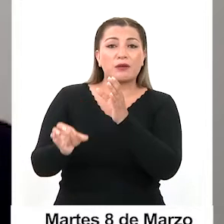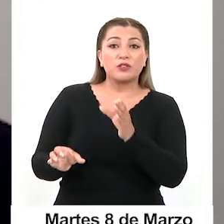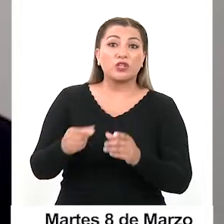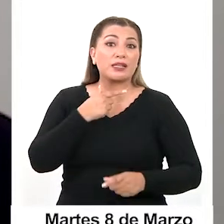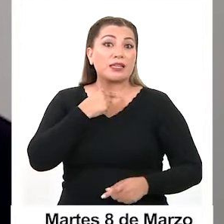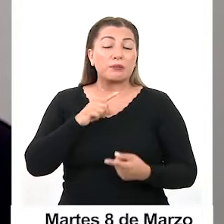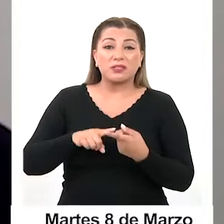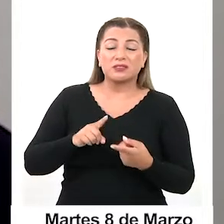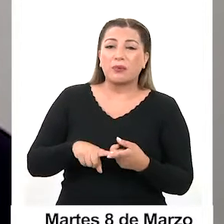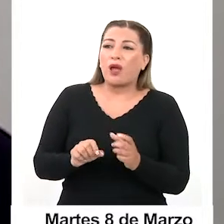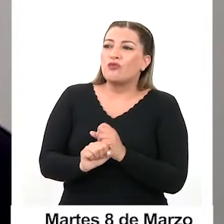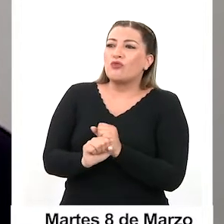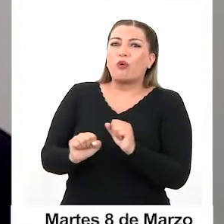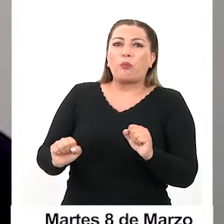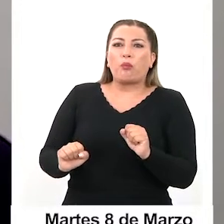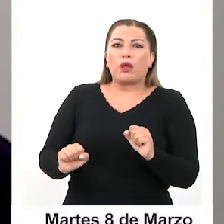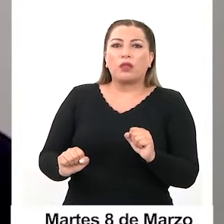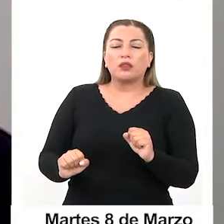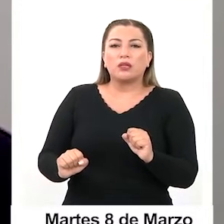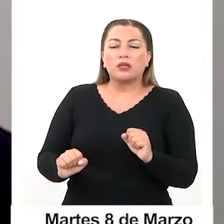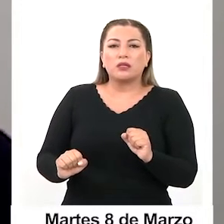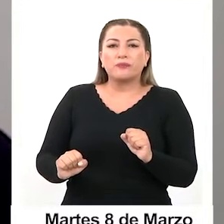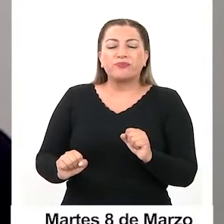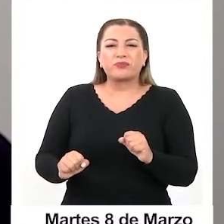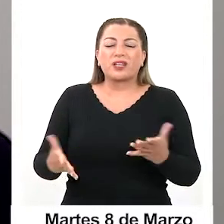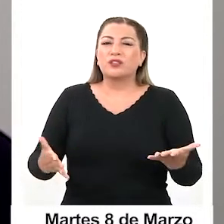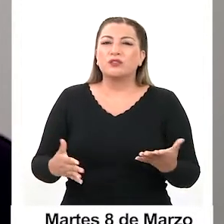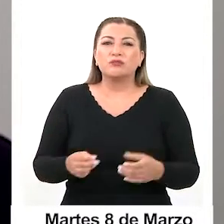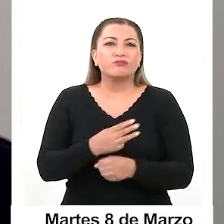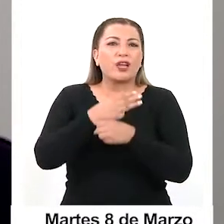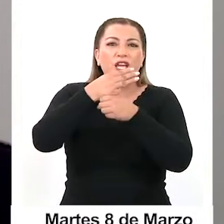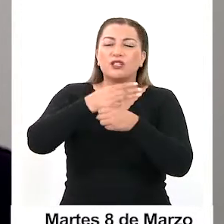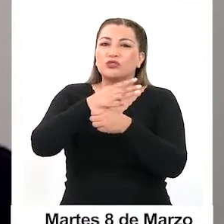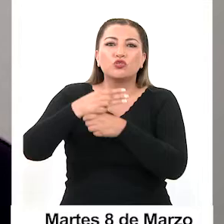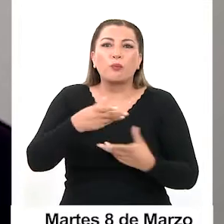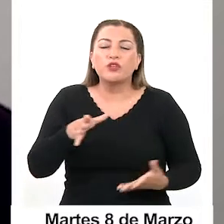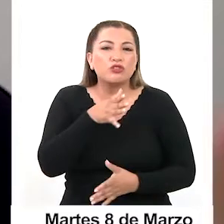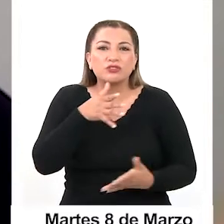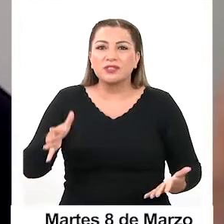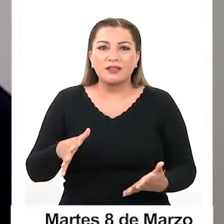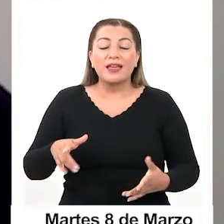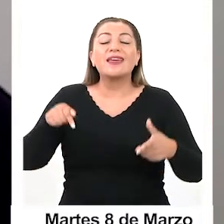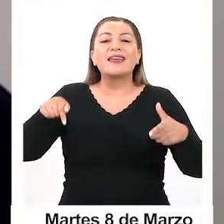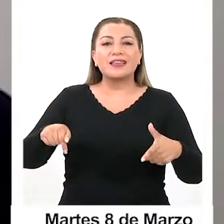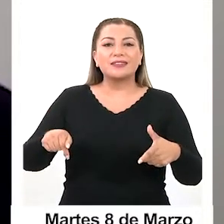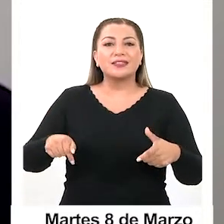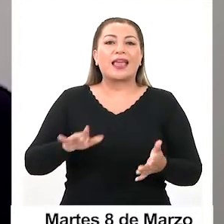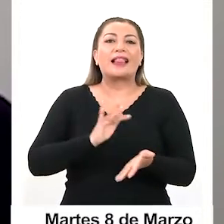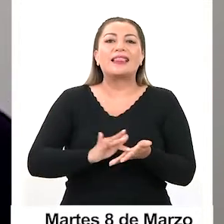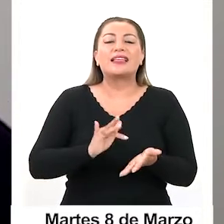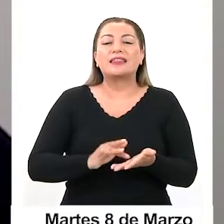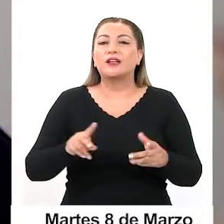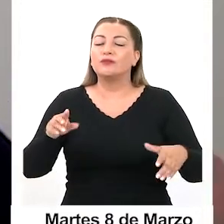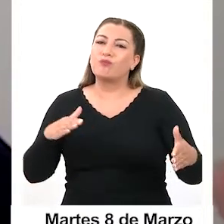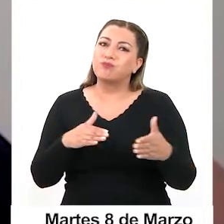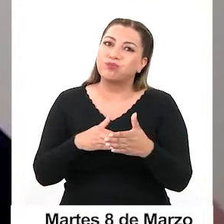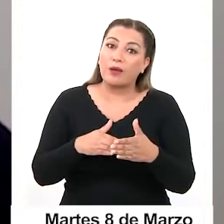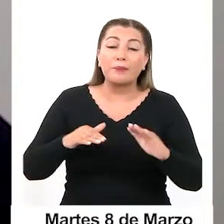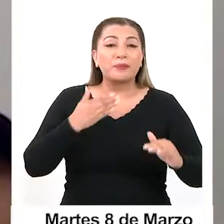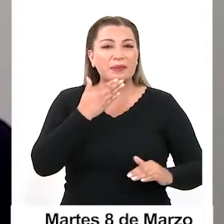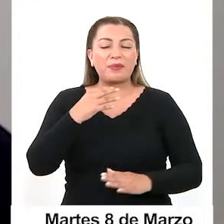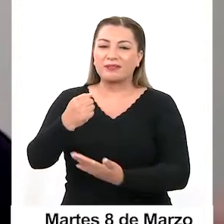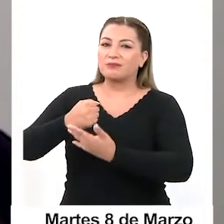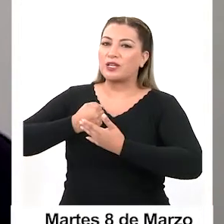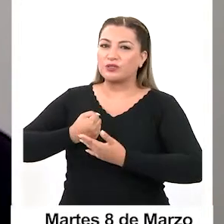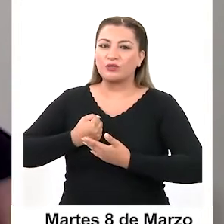quiero participar pero no sé cómo usar el Zoom, los ayudamos todo lo posible. Entendemos que lo digital es una barrera, pero también nos